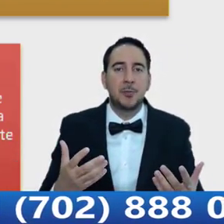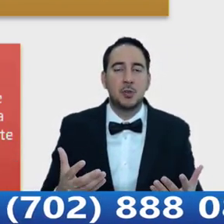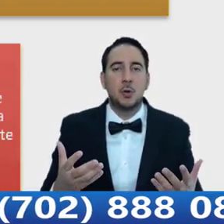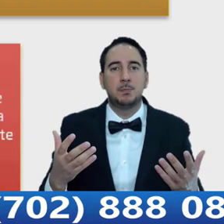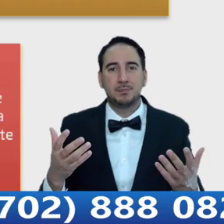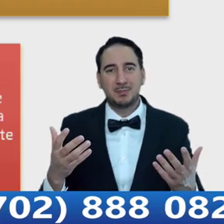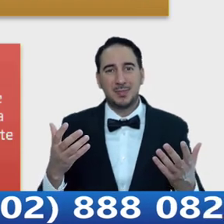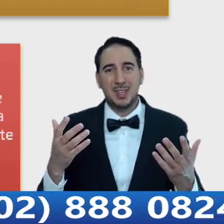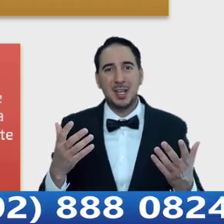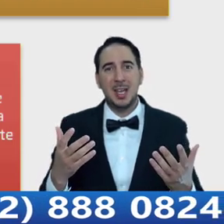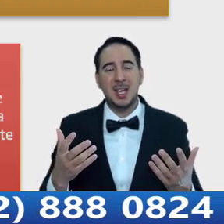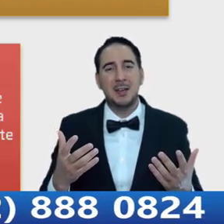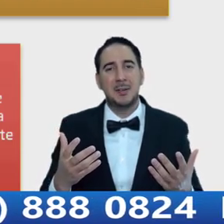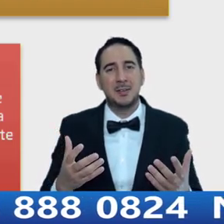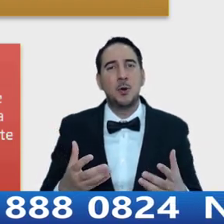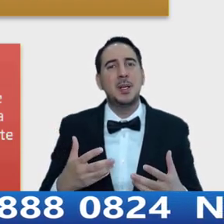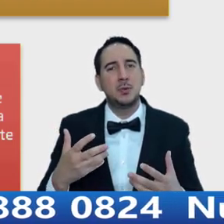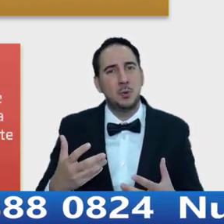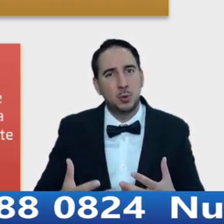real estate. So,